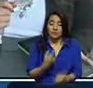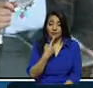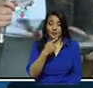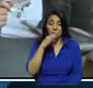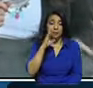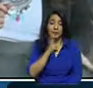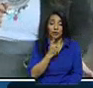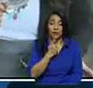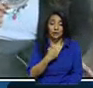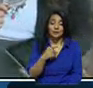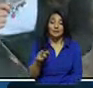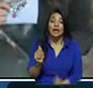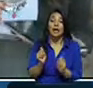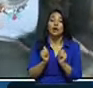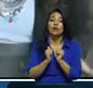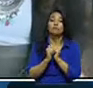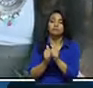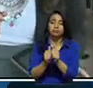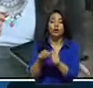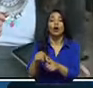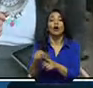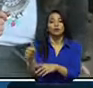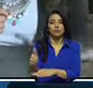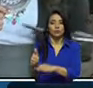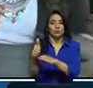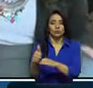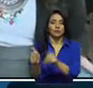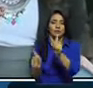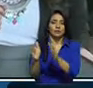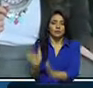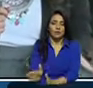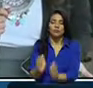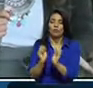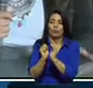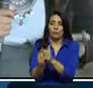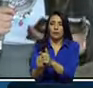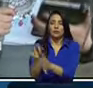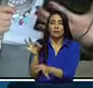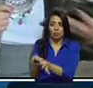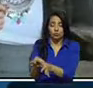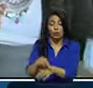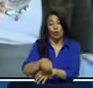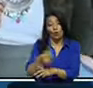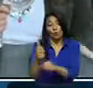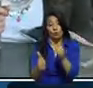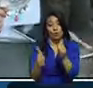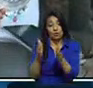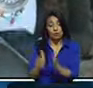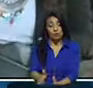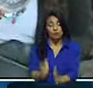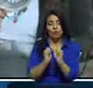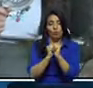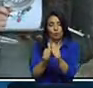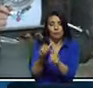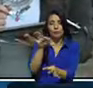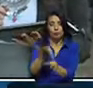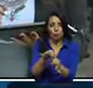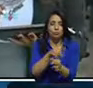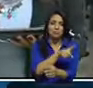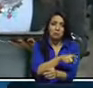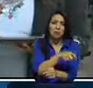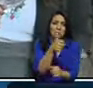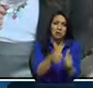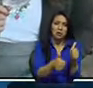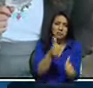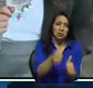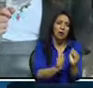es que él acompañará a otras autoridades, a otros candidatos de su mismo movimiento durante todo el día. Muy bien. Perfecto, Andreita.